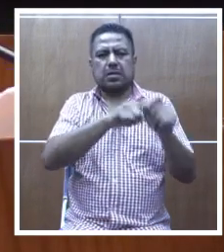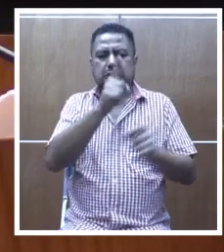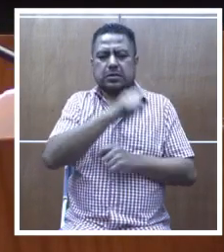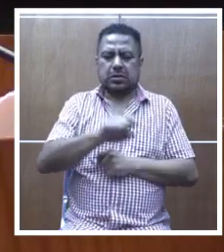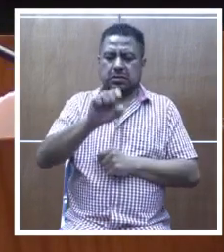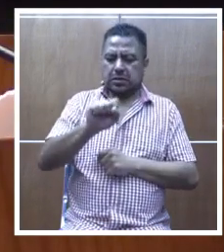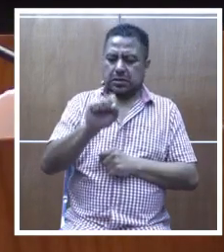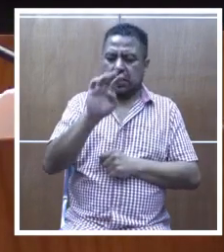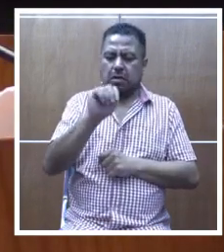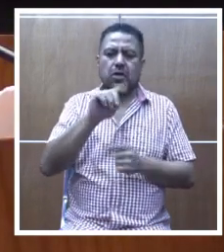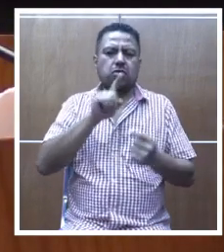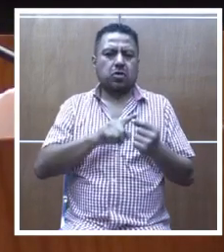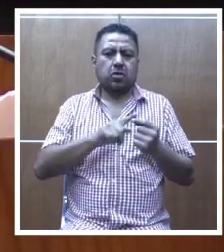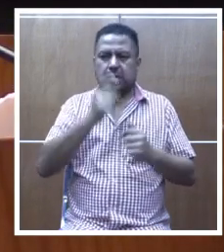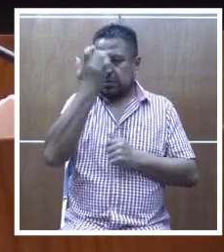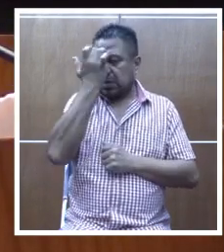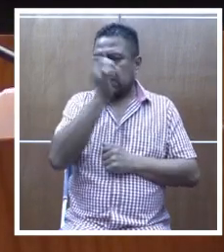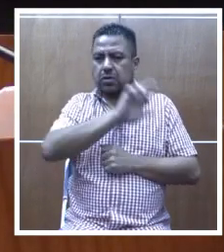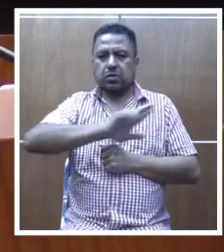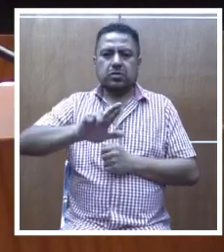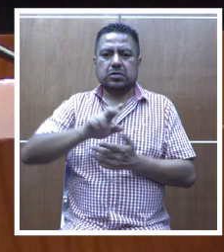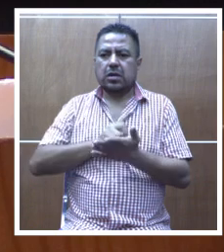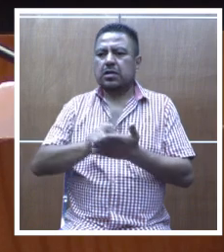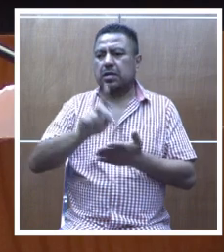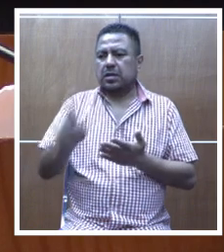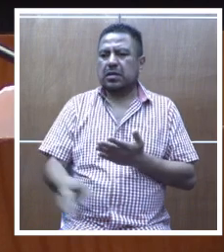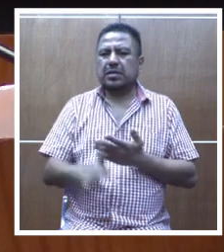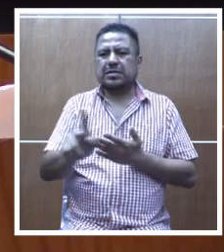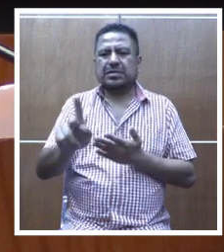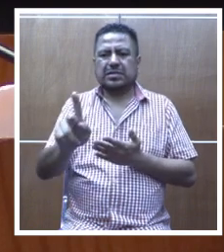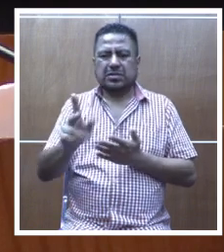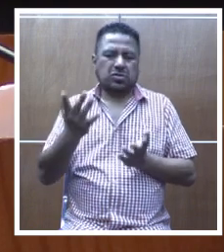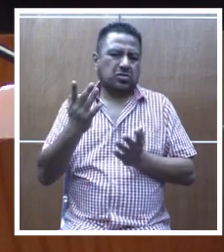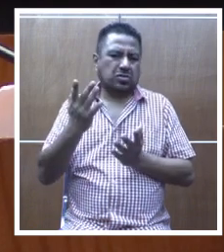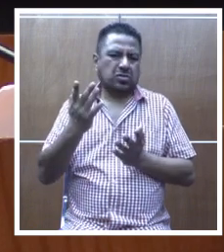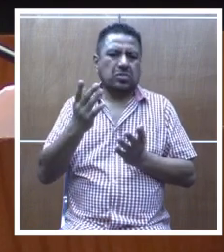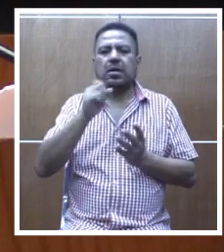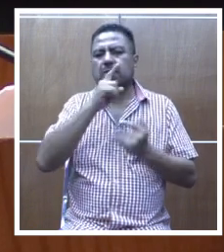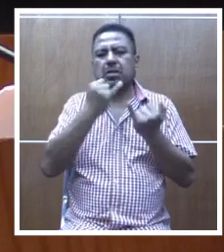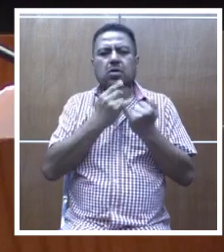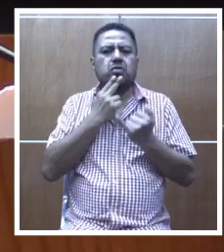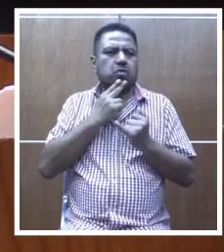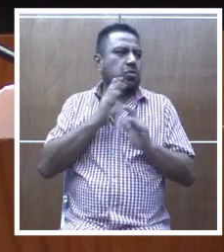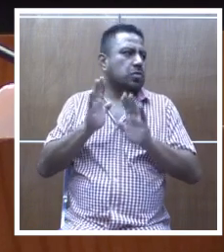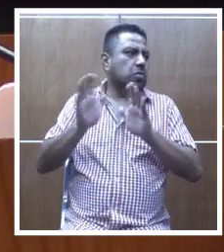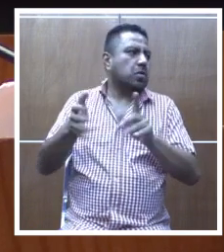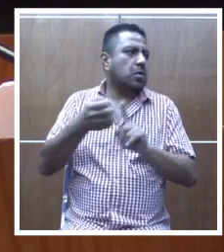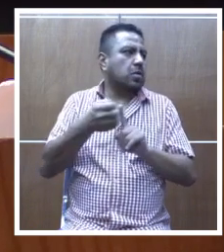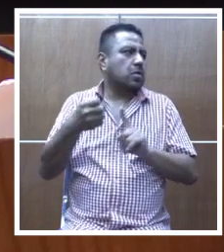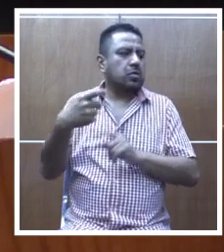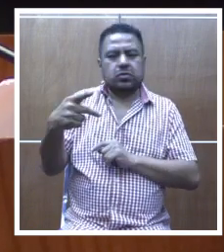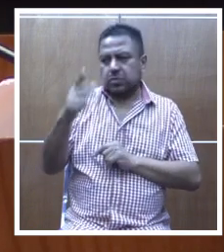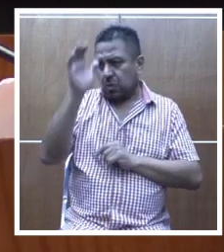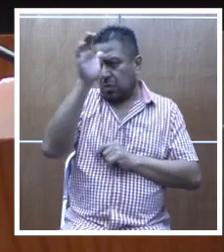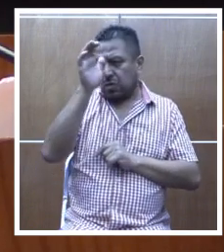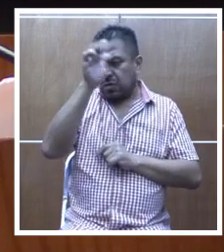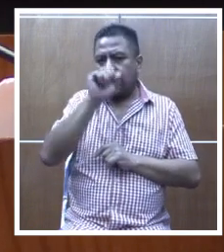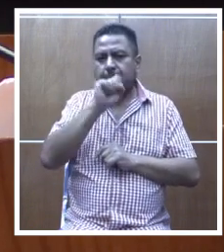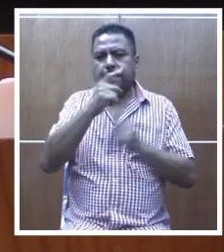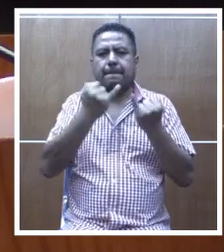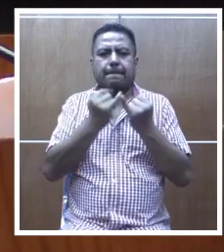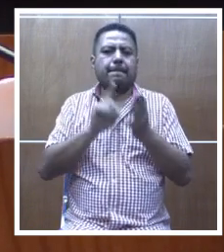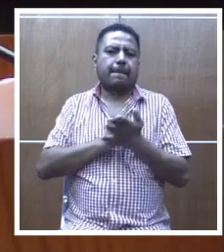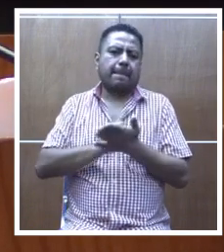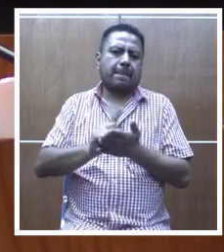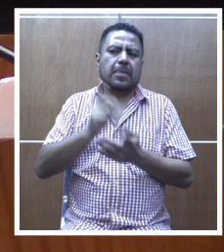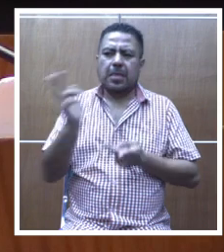169, en donde se reconoce el derecho a los pueblos indígenas y tribales a preservar sus formas de organización y sus culturas, así como el derecho a